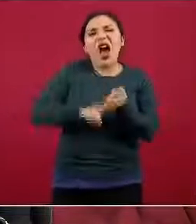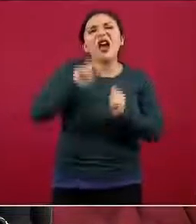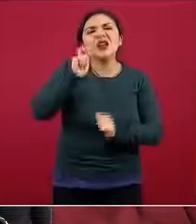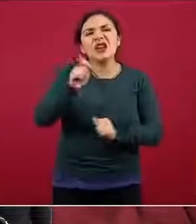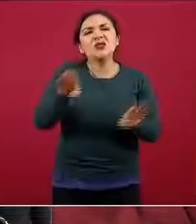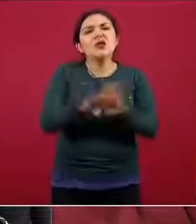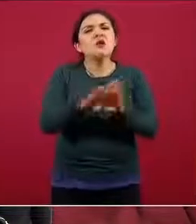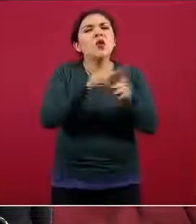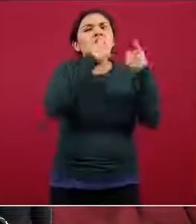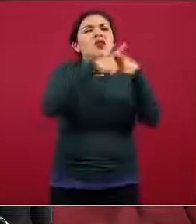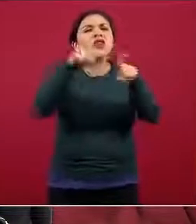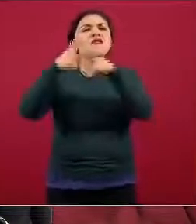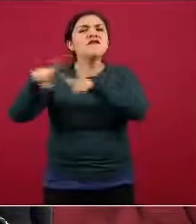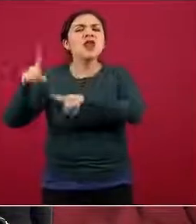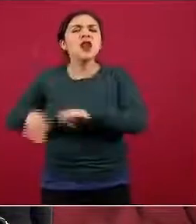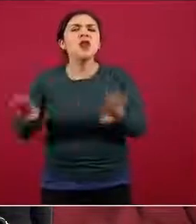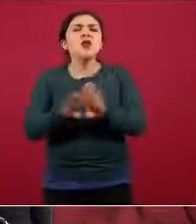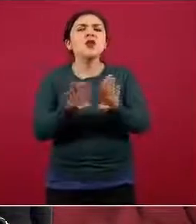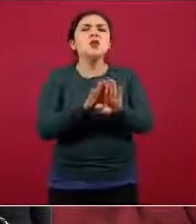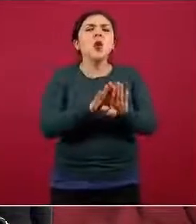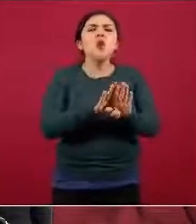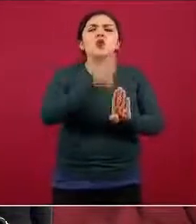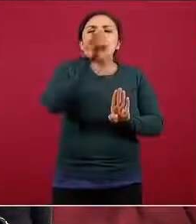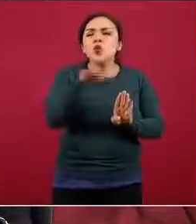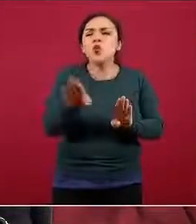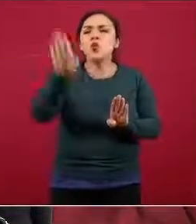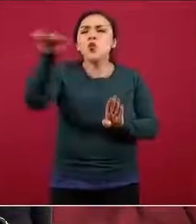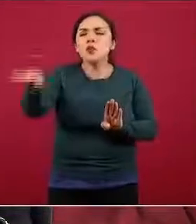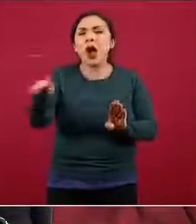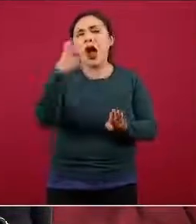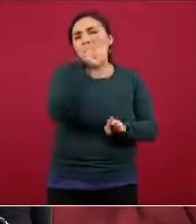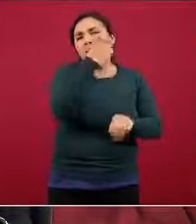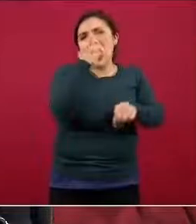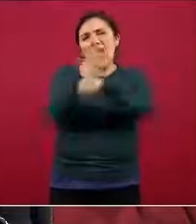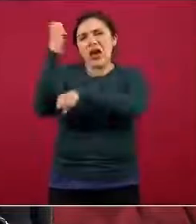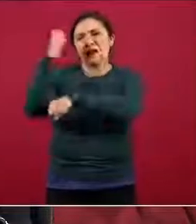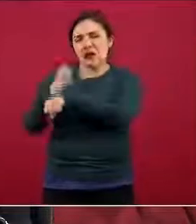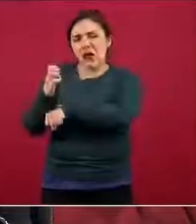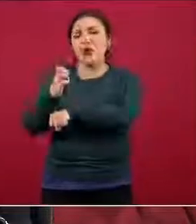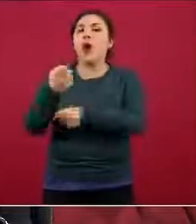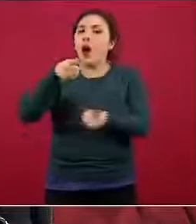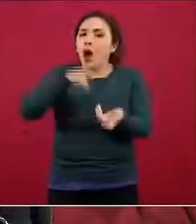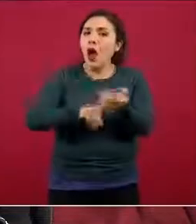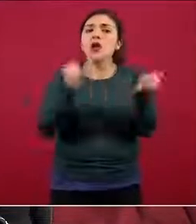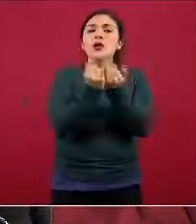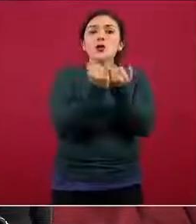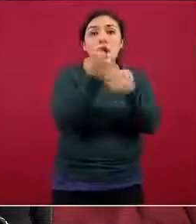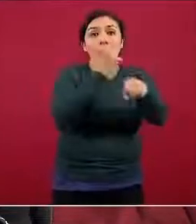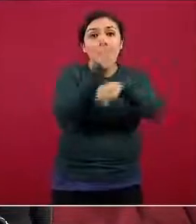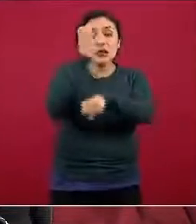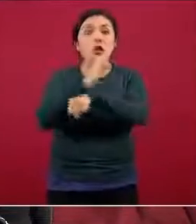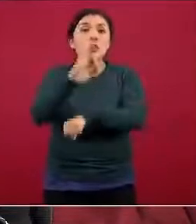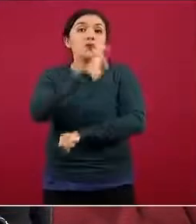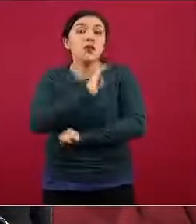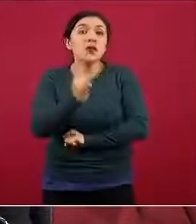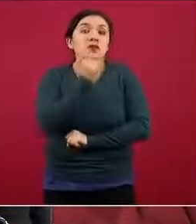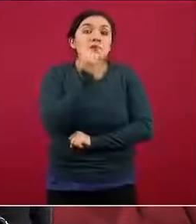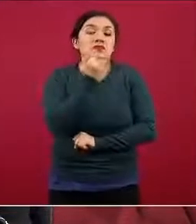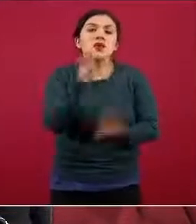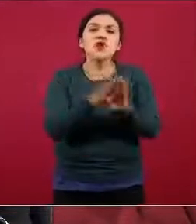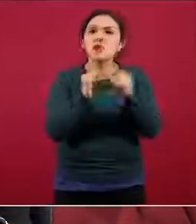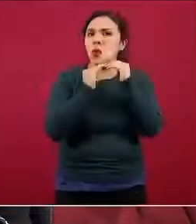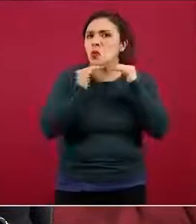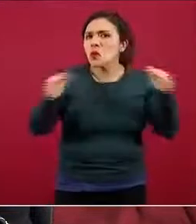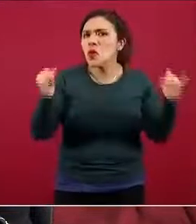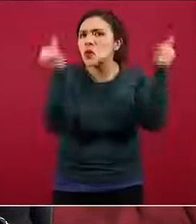promedio de varias curvas, de todas las curvas de las entidades. A su vez, las entidades también pueden tener